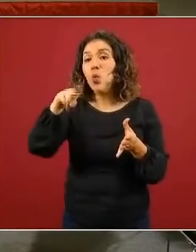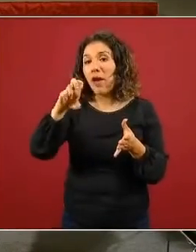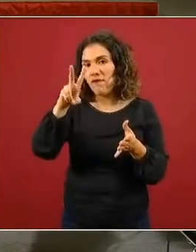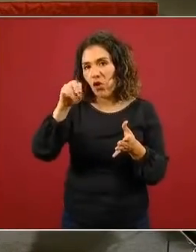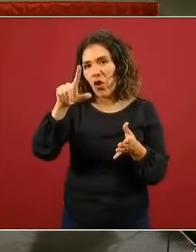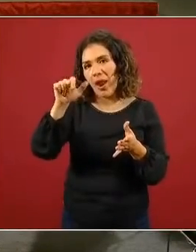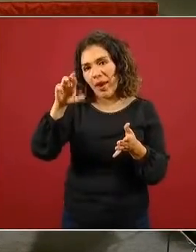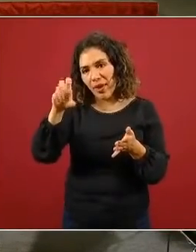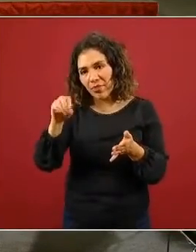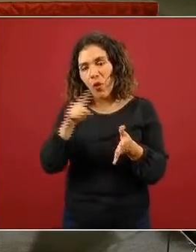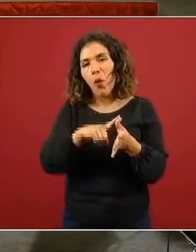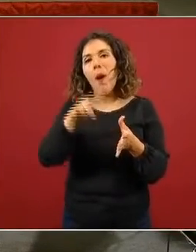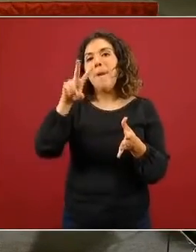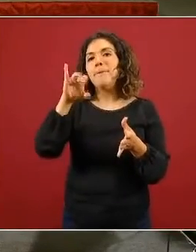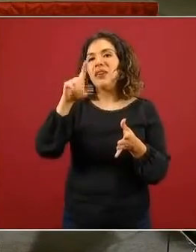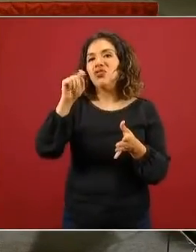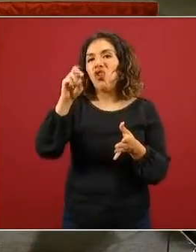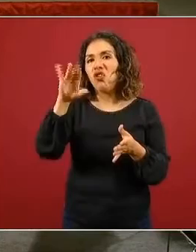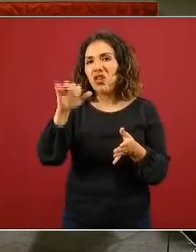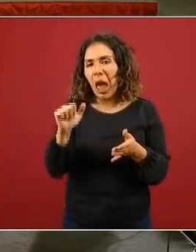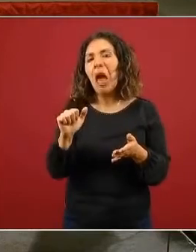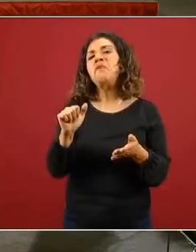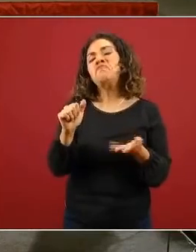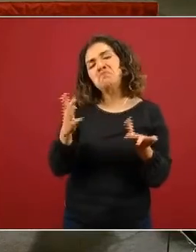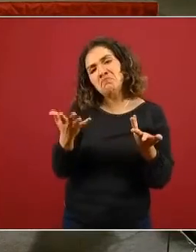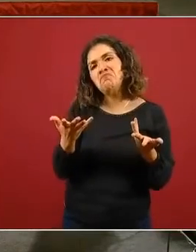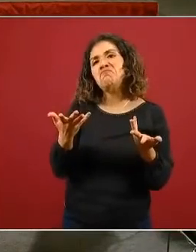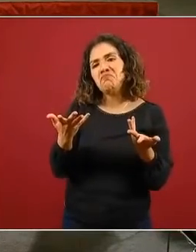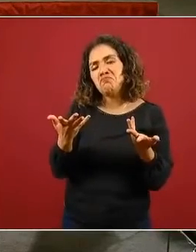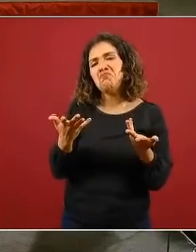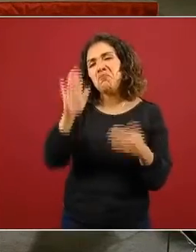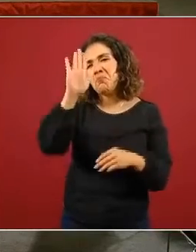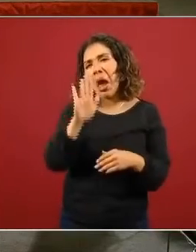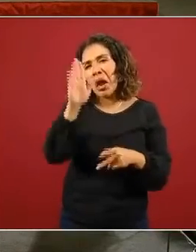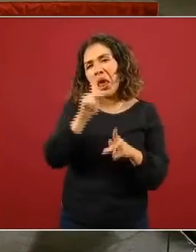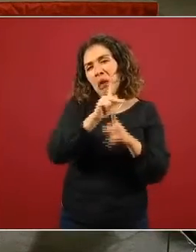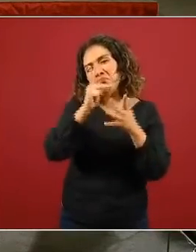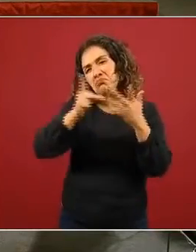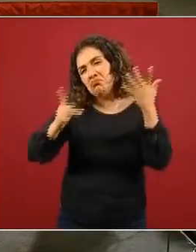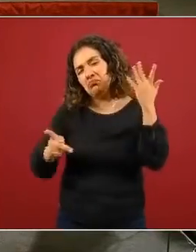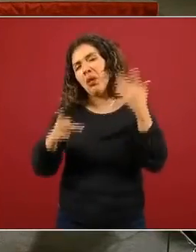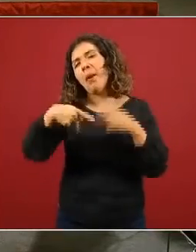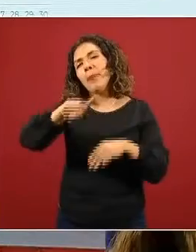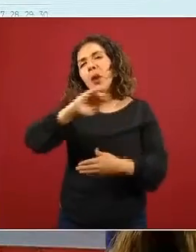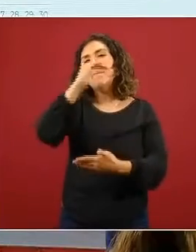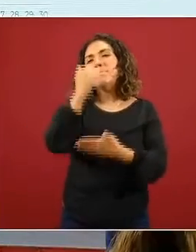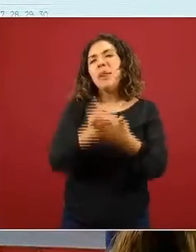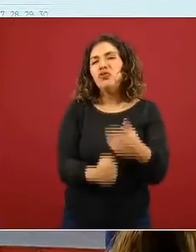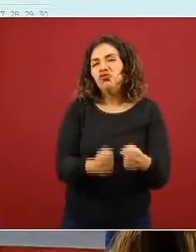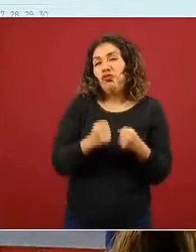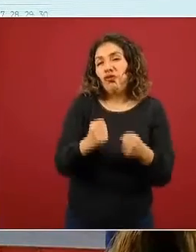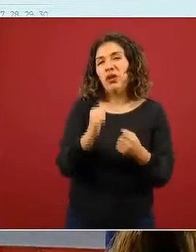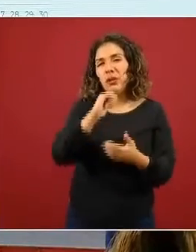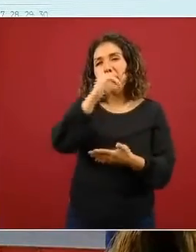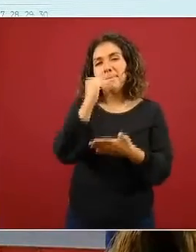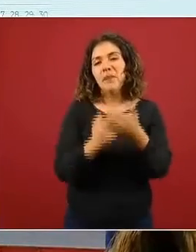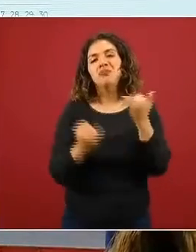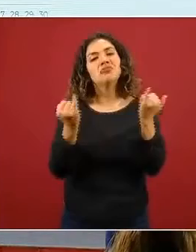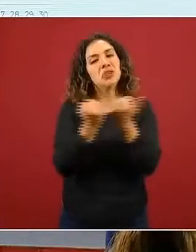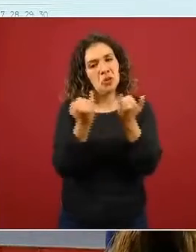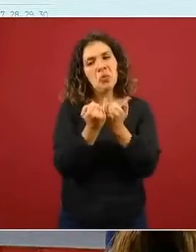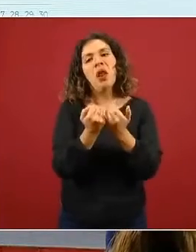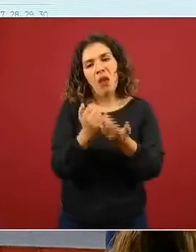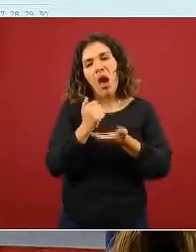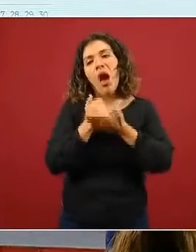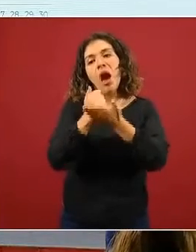Victoria, con un comportamiento, digamos, similar, pero con menor intensidad, pero también